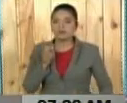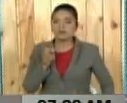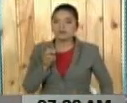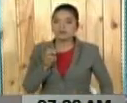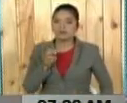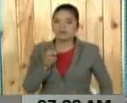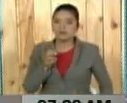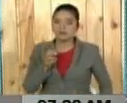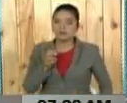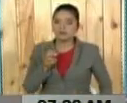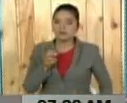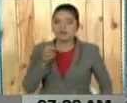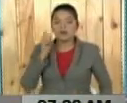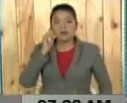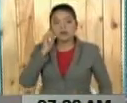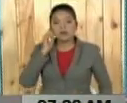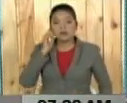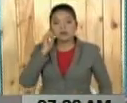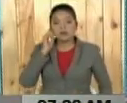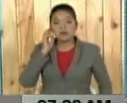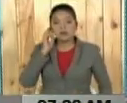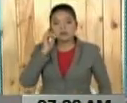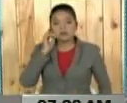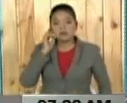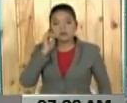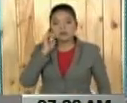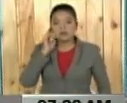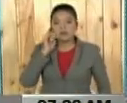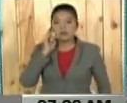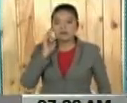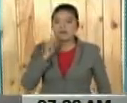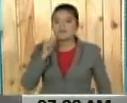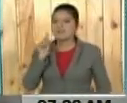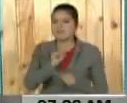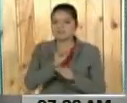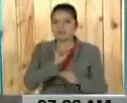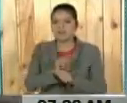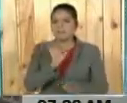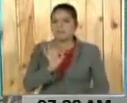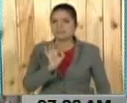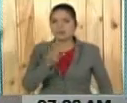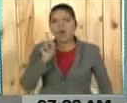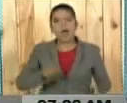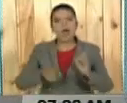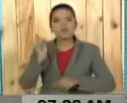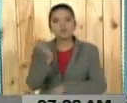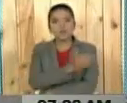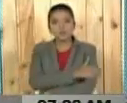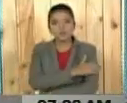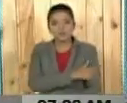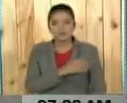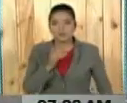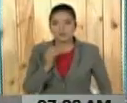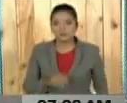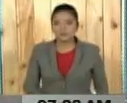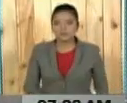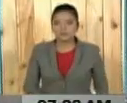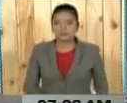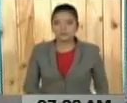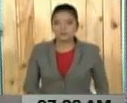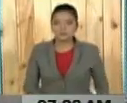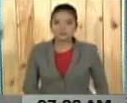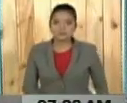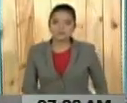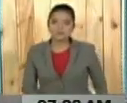ha confrontado es muy específicamente a algunos sectores de la, claro, oposición. Es decir, no pareciera que no está generalizando, sino que está poniendo el